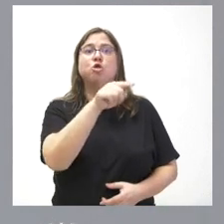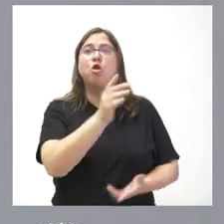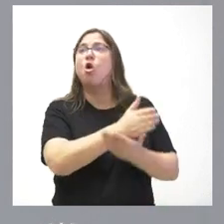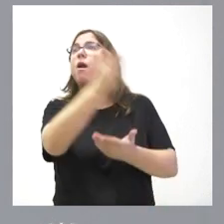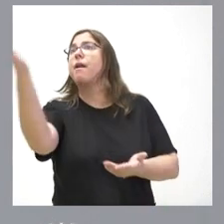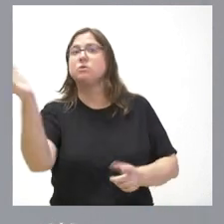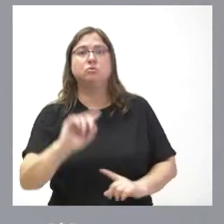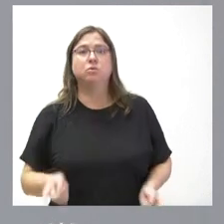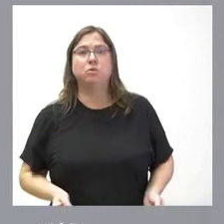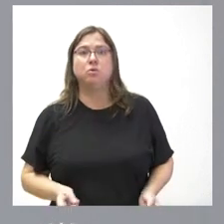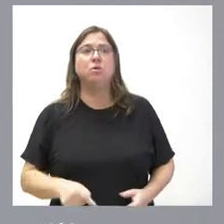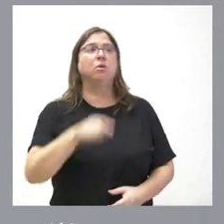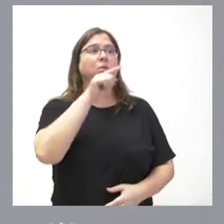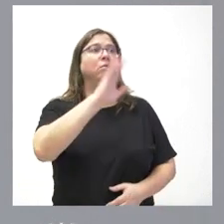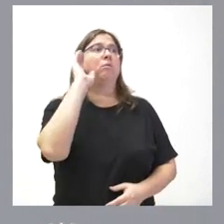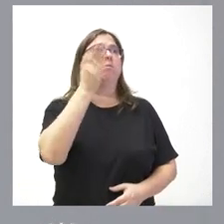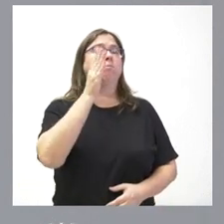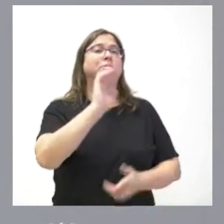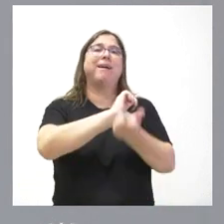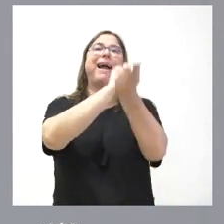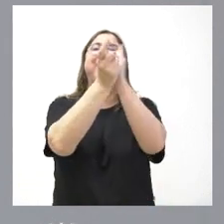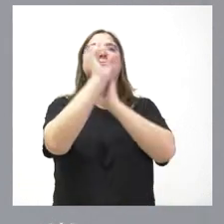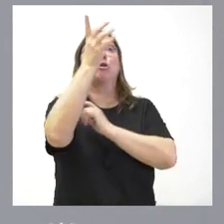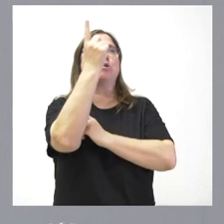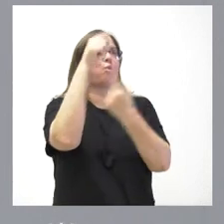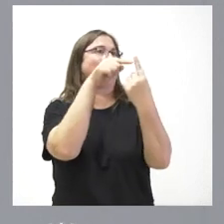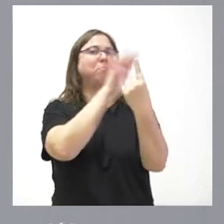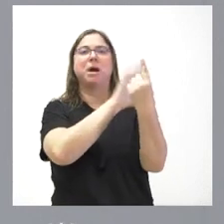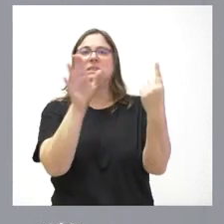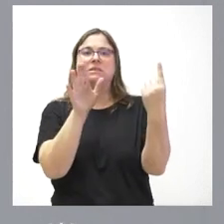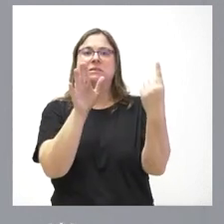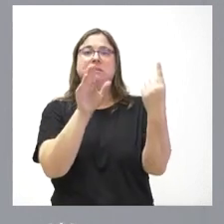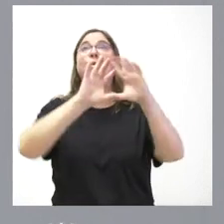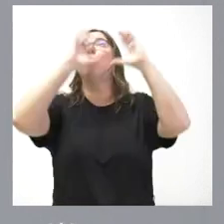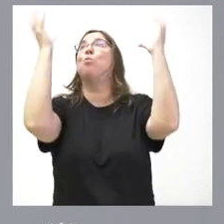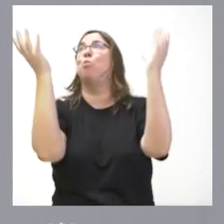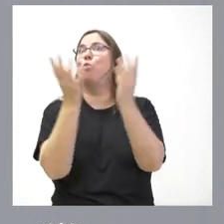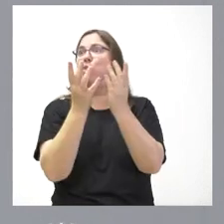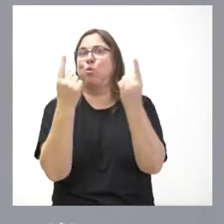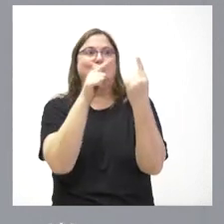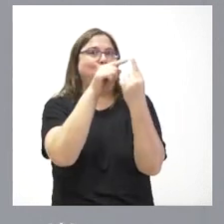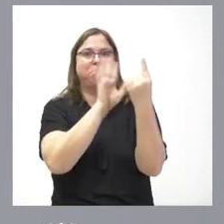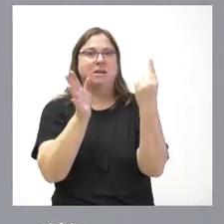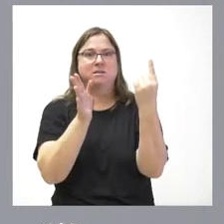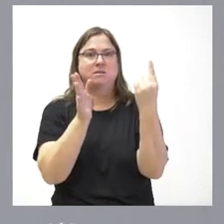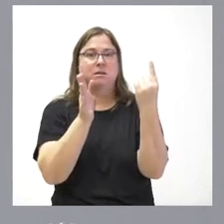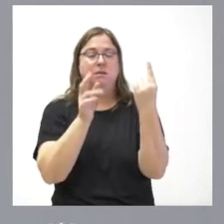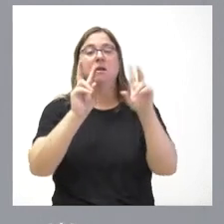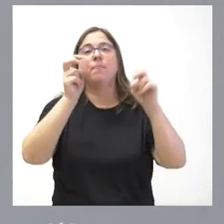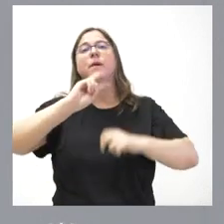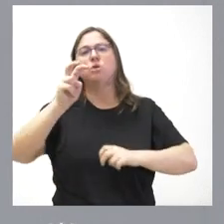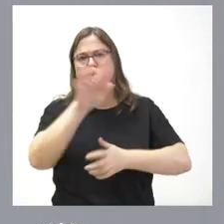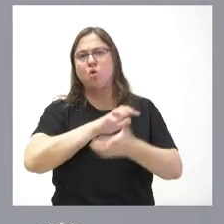resto son las que causan el perjuicio del cambio climático al nivel mundial otro asunto que hemos tenido de